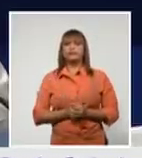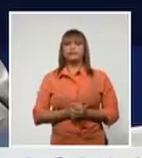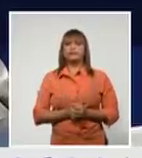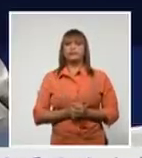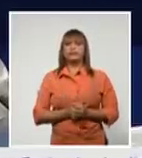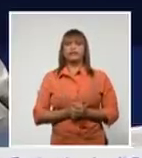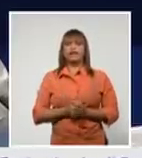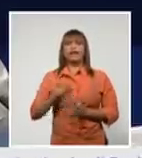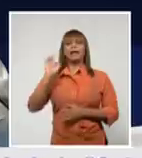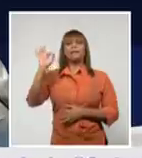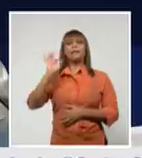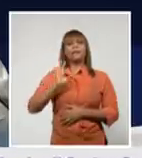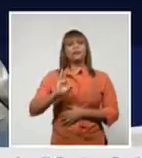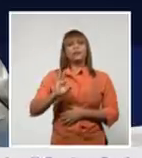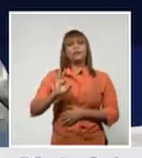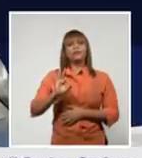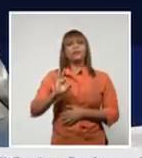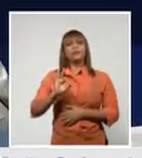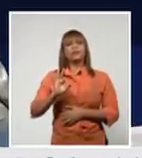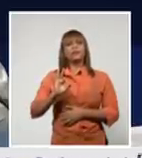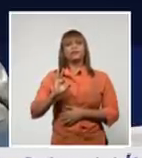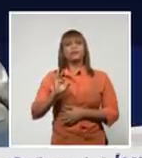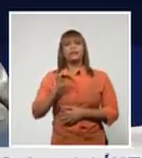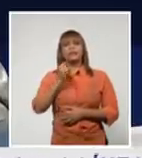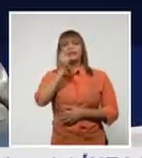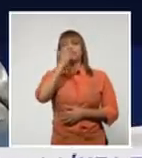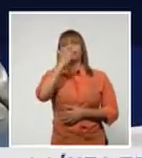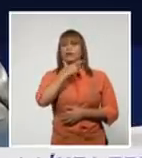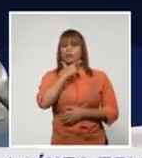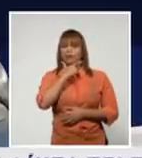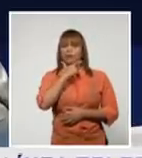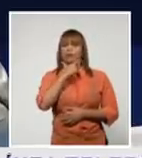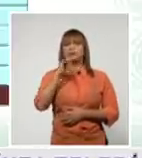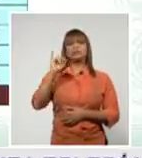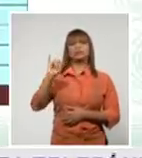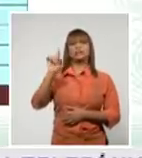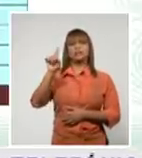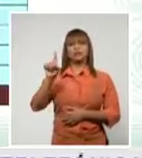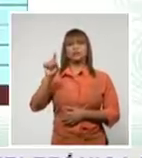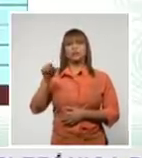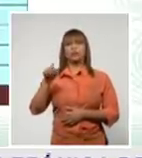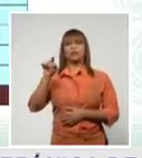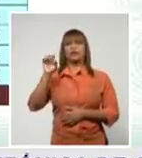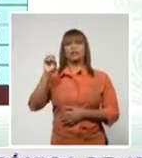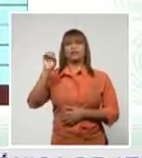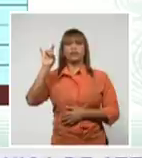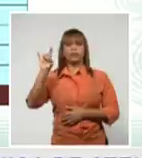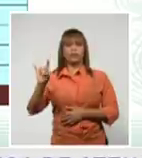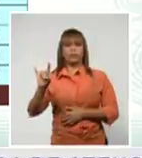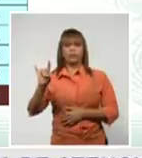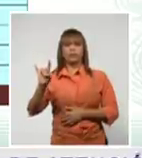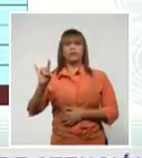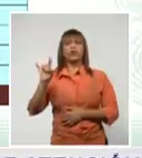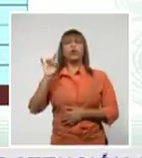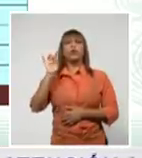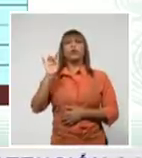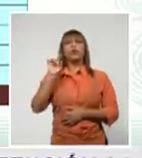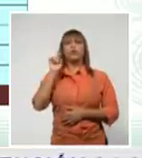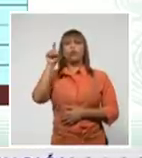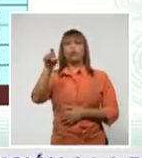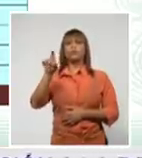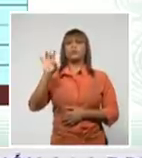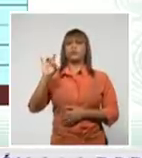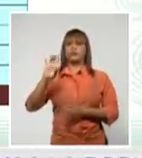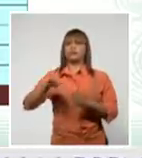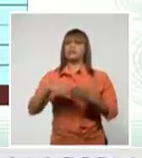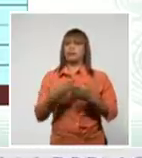tasa de Ciego de Ávila, 61,09, tasa en los últimos 15 días. Lo aclaro